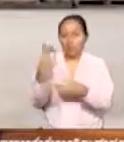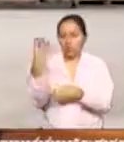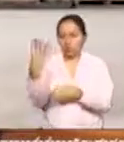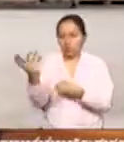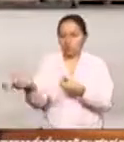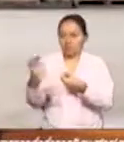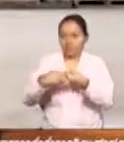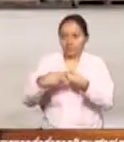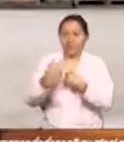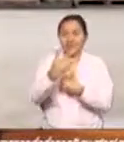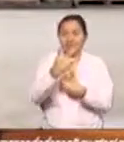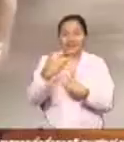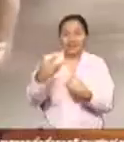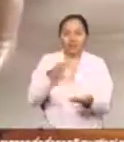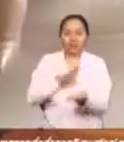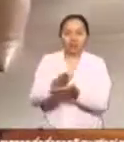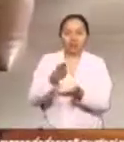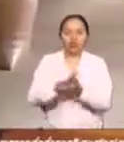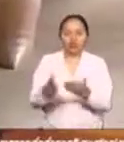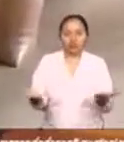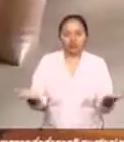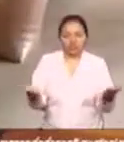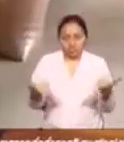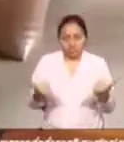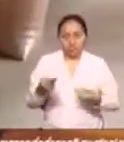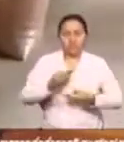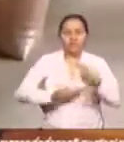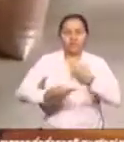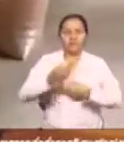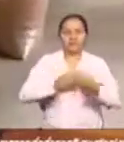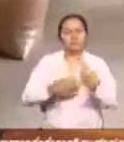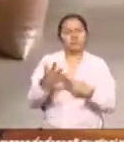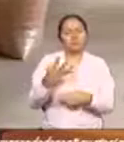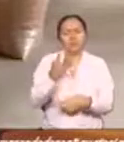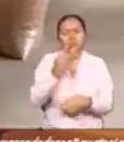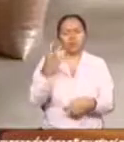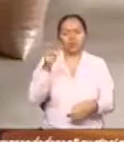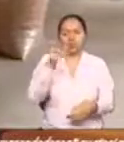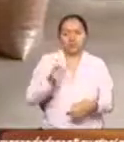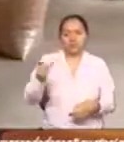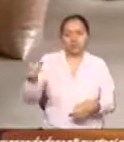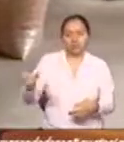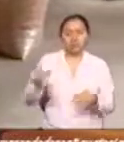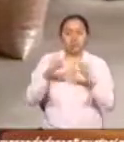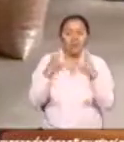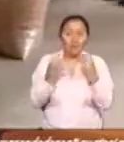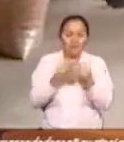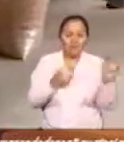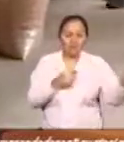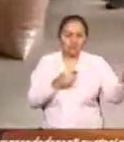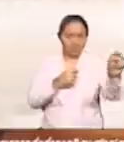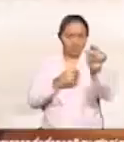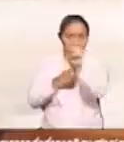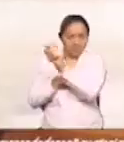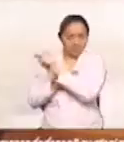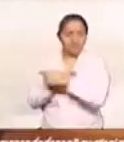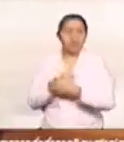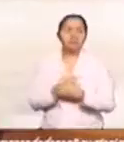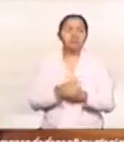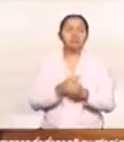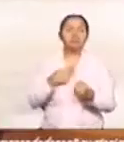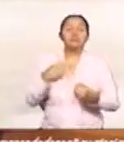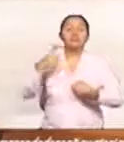300 socios comerciales. Estamos hablando de unas cerca de 400 personas, familias básicamente. Nosotros